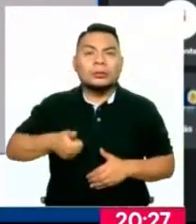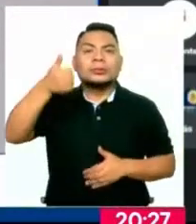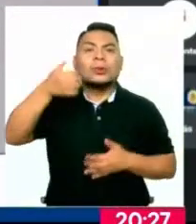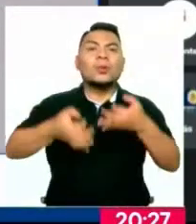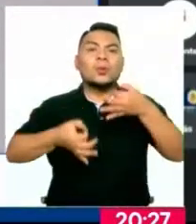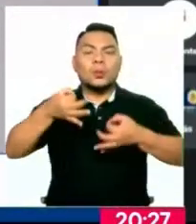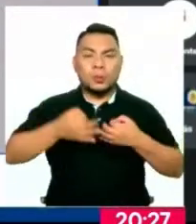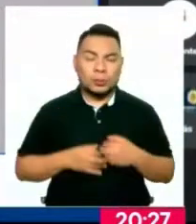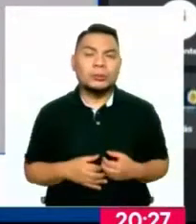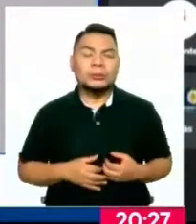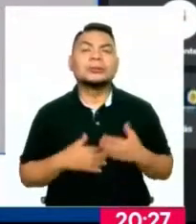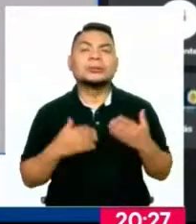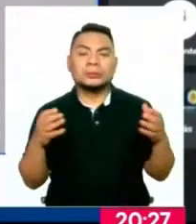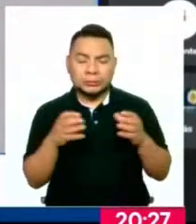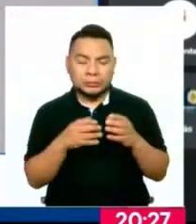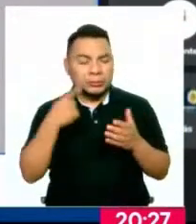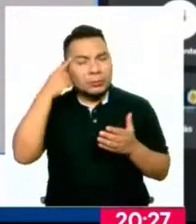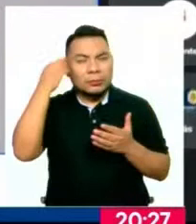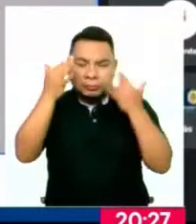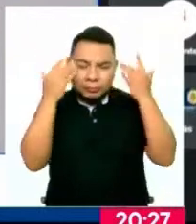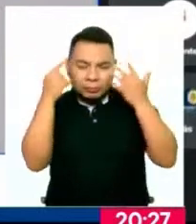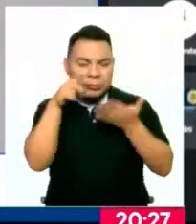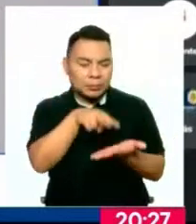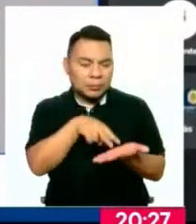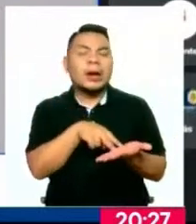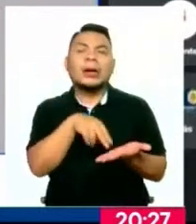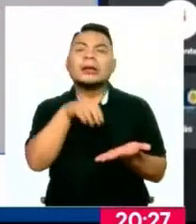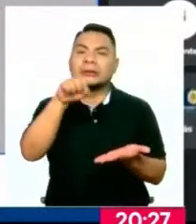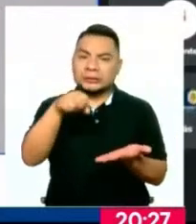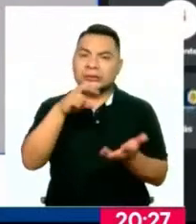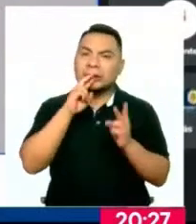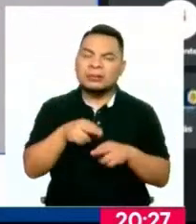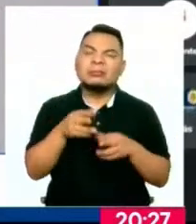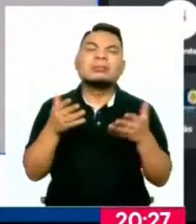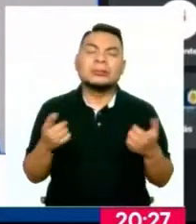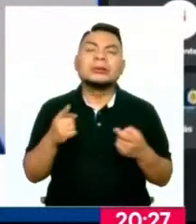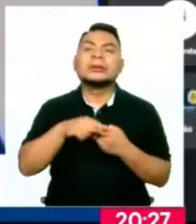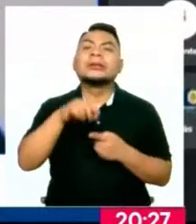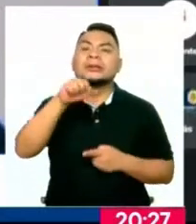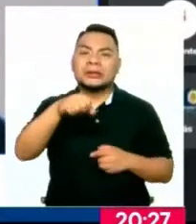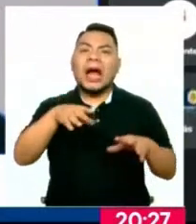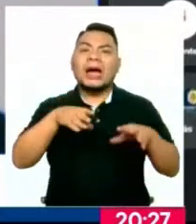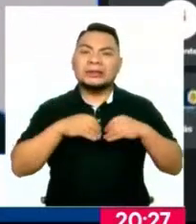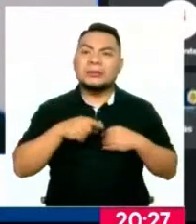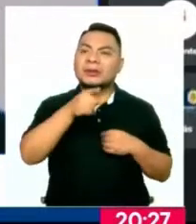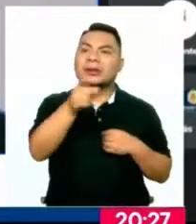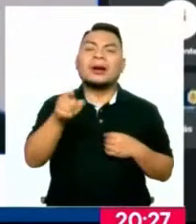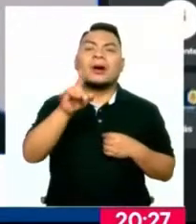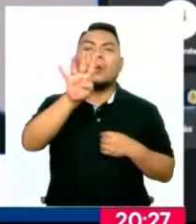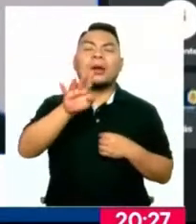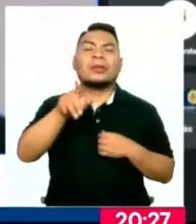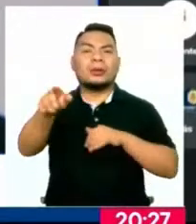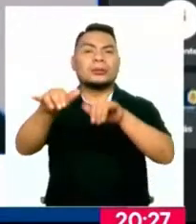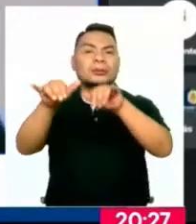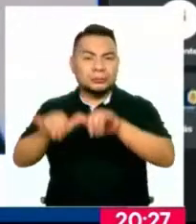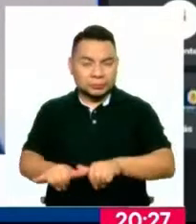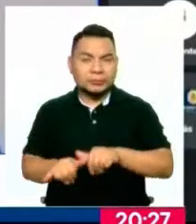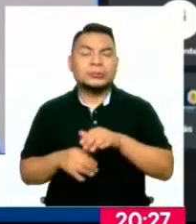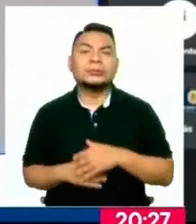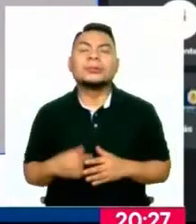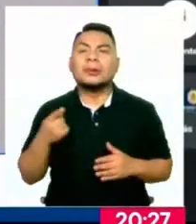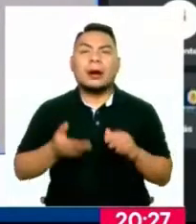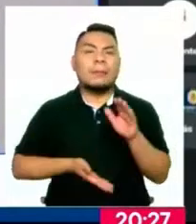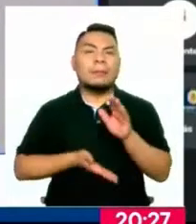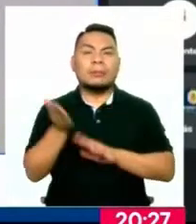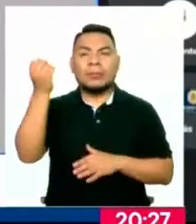de Justicia de Puente Piedra Ventanilla ha resuelto lo siguiente. Primero, declarar fundado el requerimiento de medida coercitiva procesal de